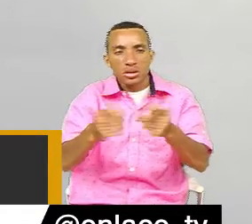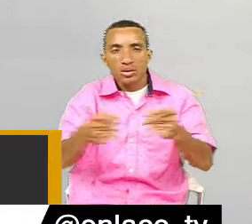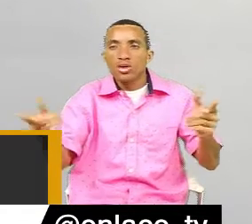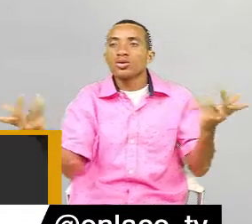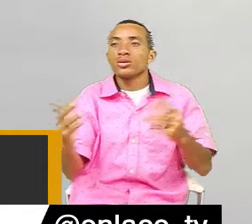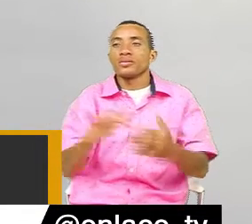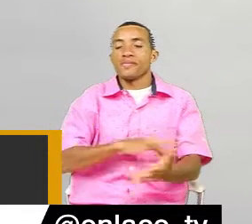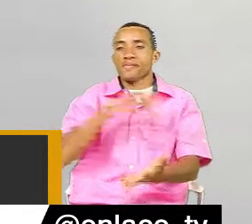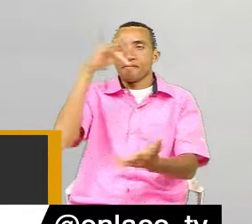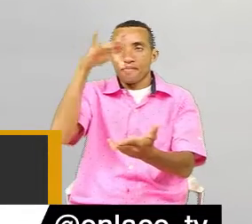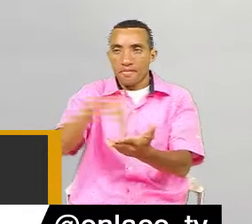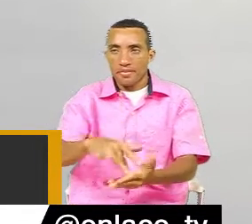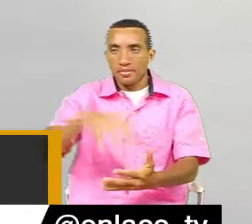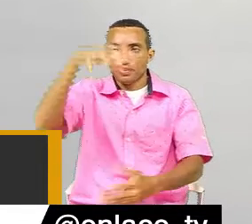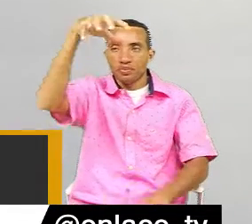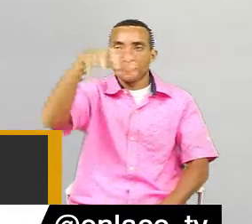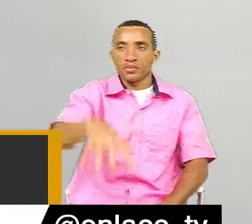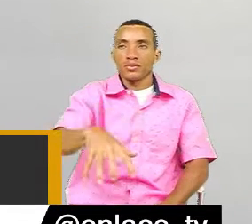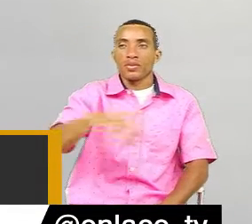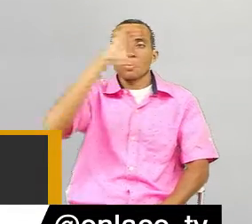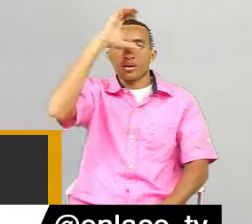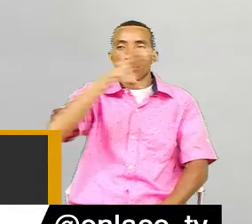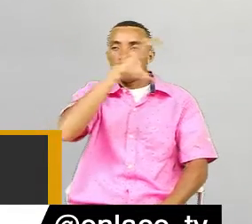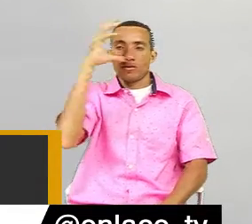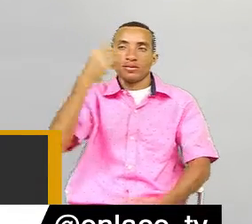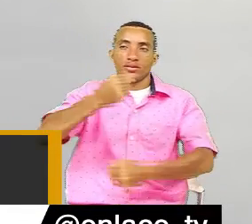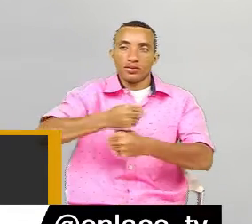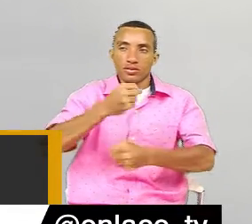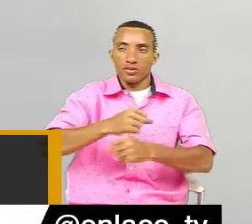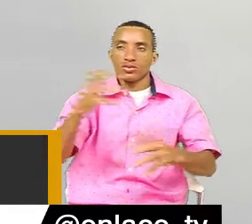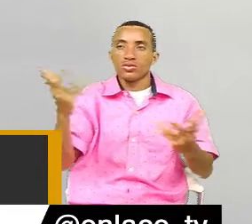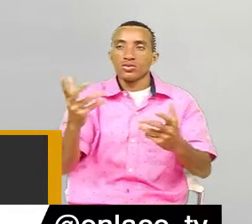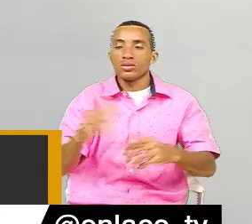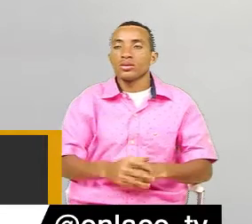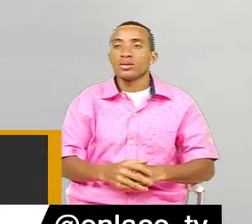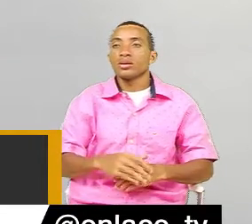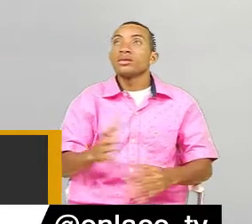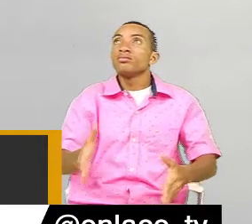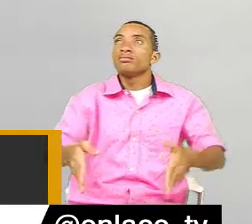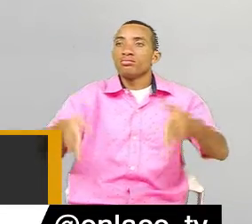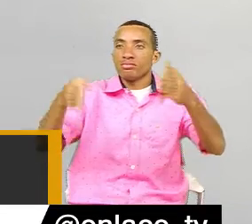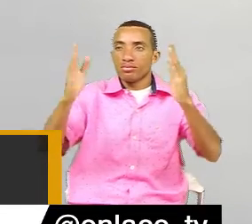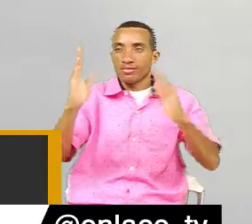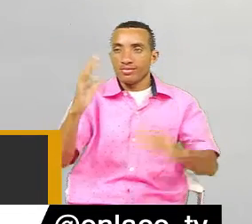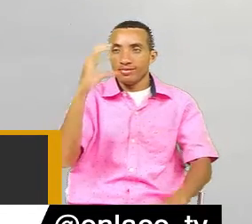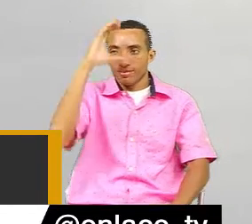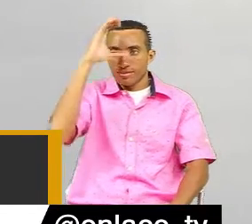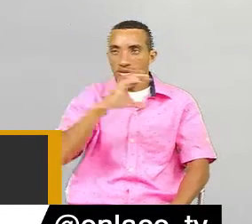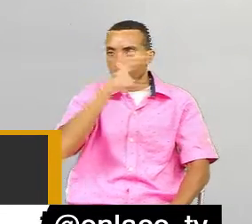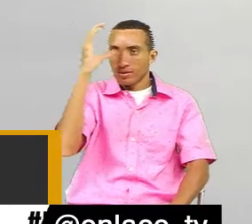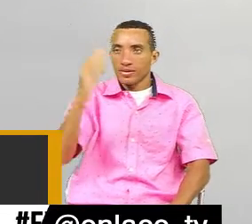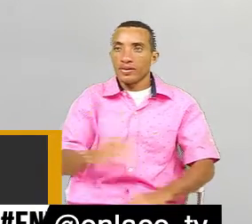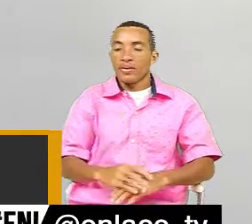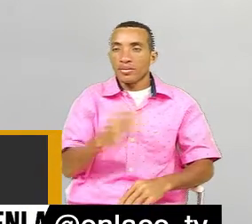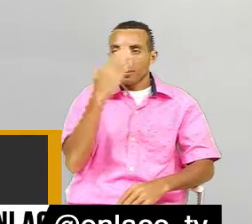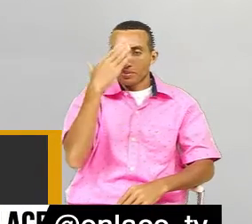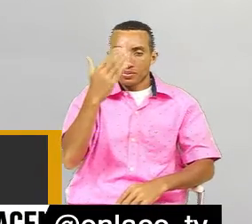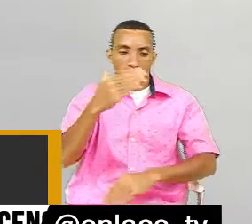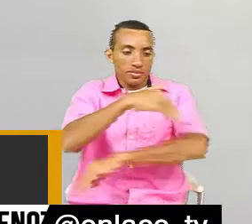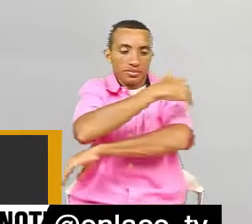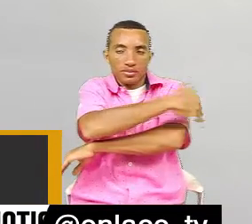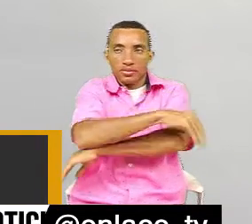las instalaciones de la Agencia de Empleo de Cafava, que se encuentra ubicado en el edificio de Cafava, exactamente sobre la carrera